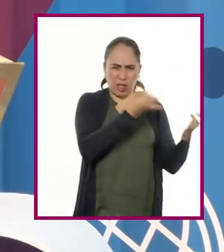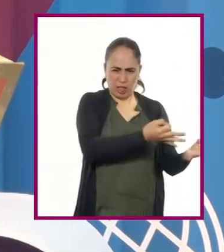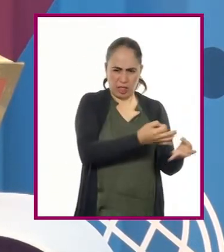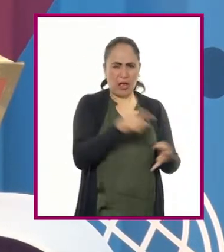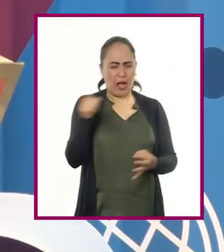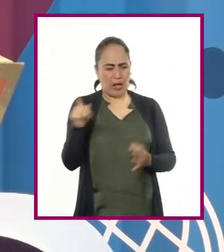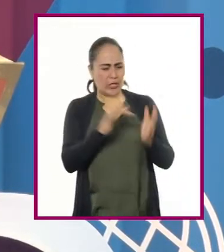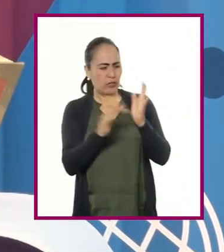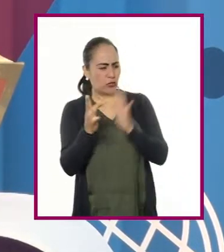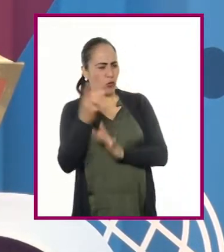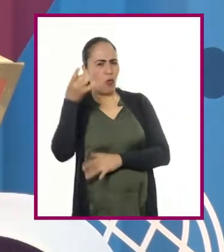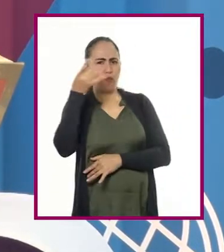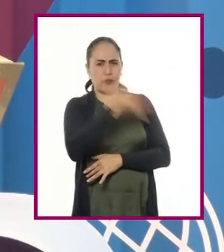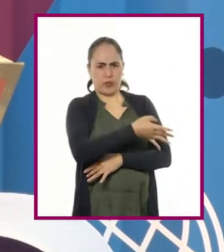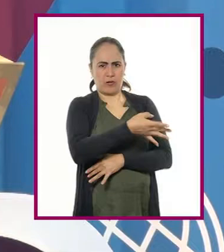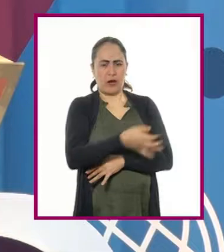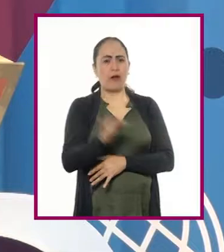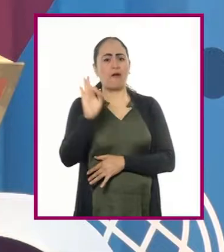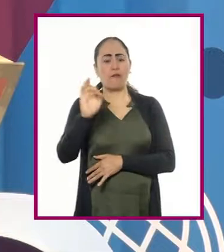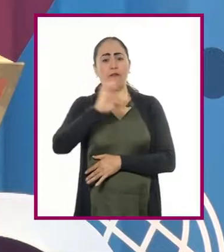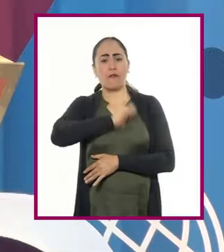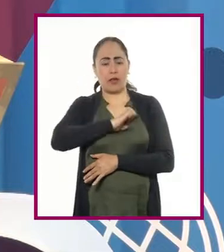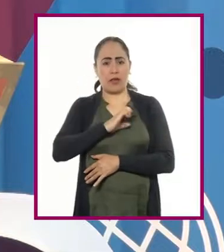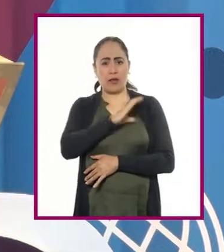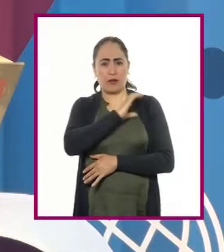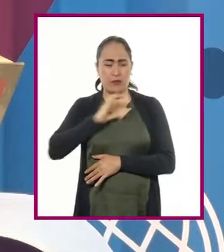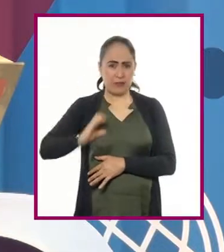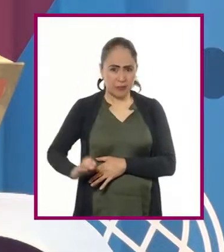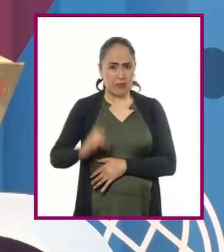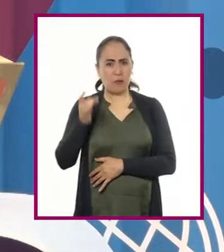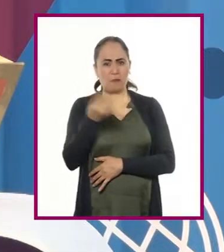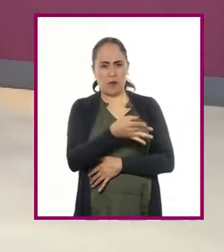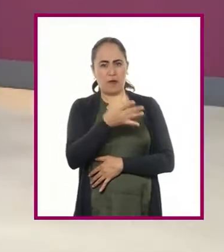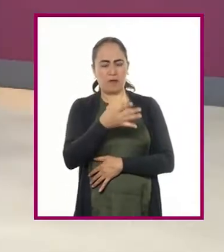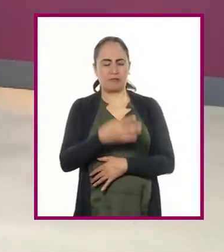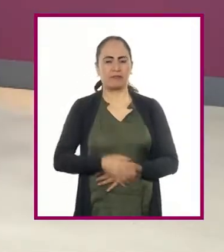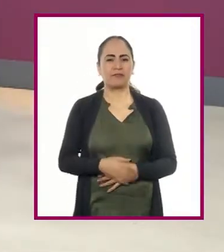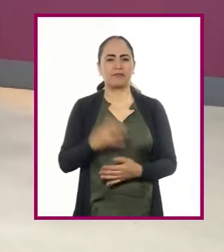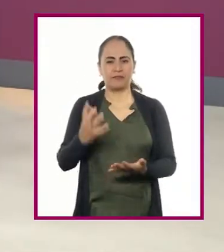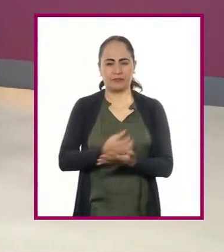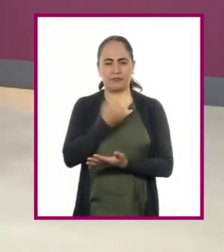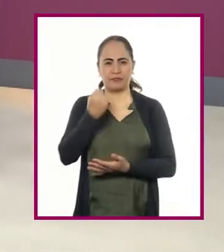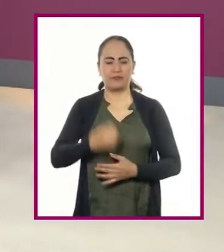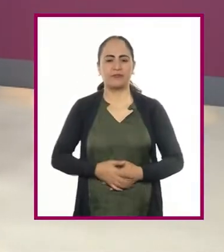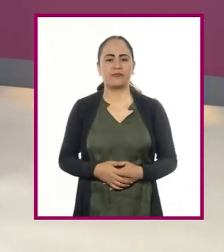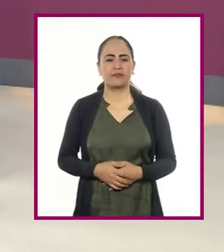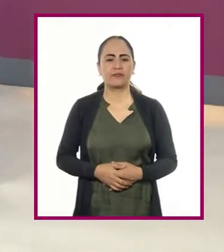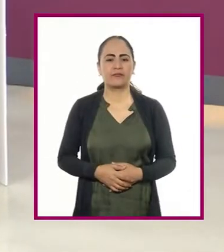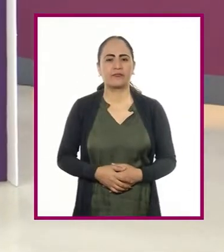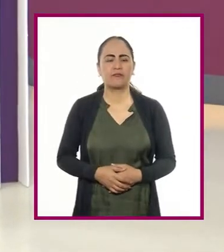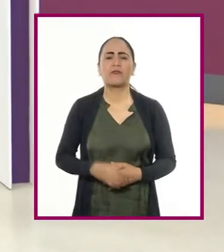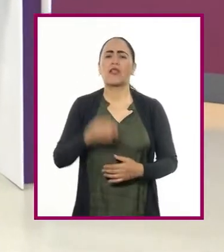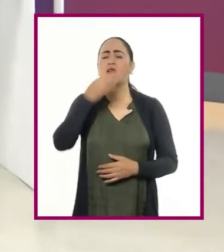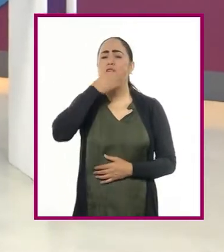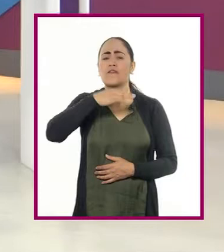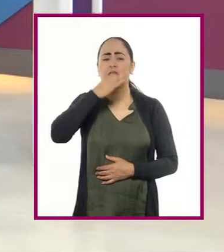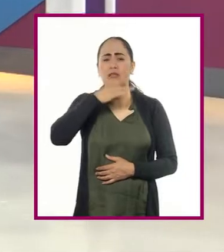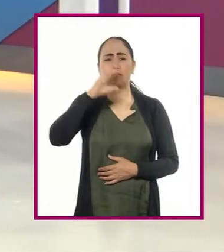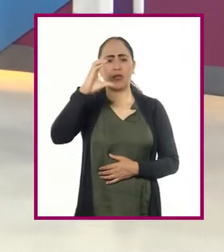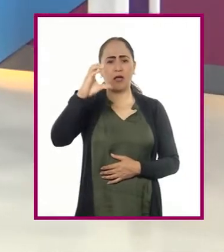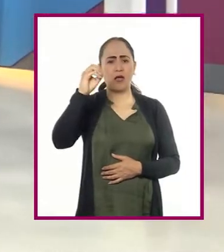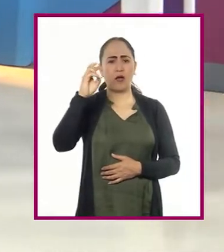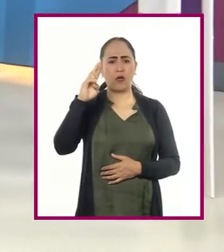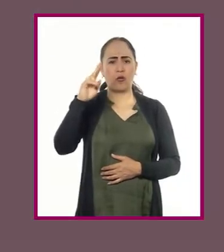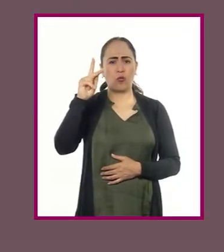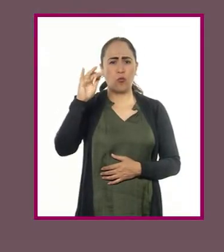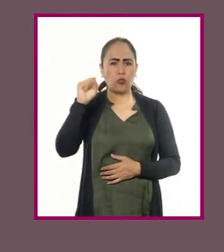y la fe cristiana triunfaba. Hasta aquí la lectura. La fiesta de Corpus Christi se originó